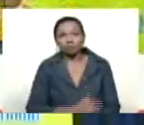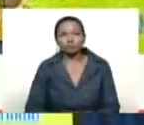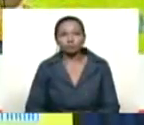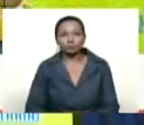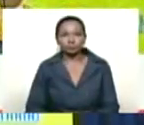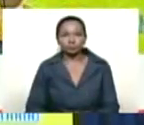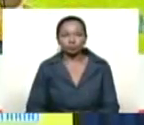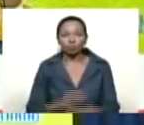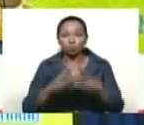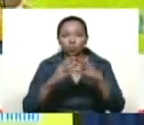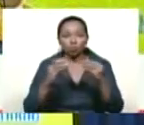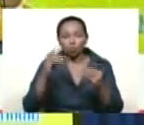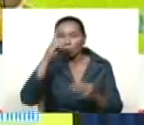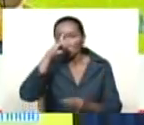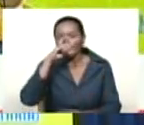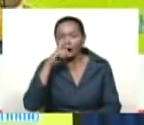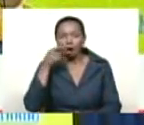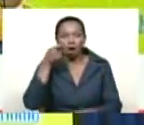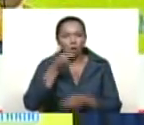Y yo todos los años gradúo